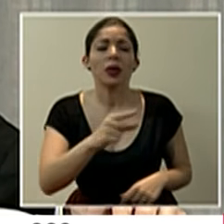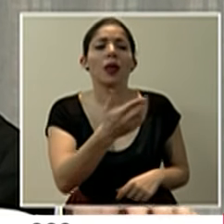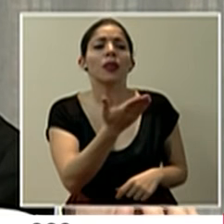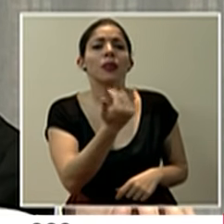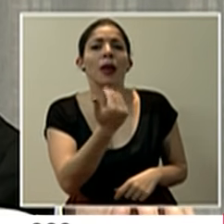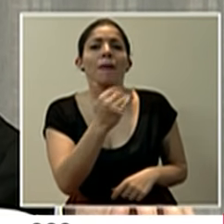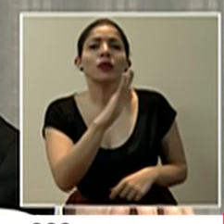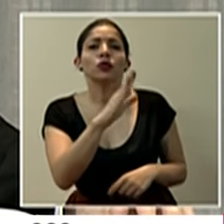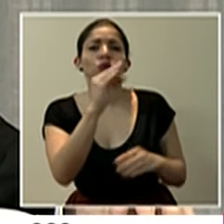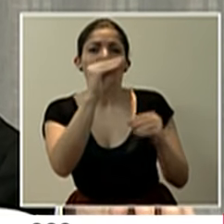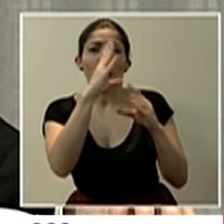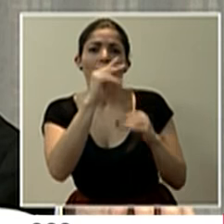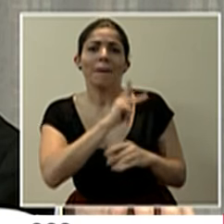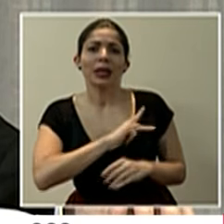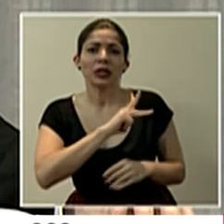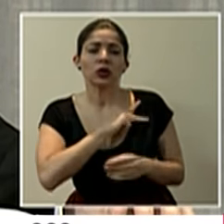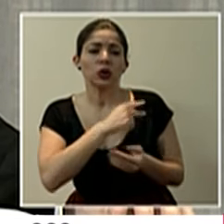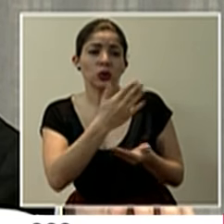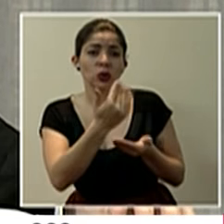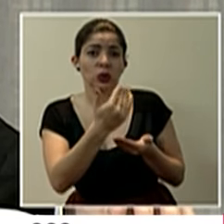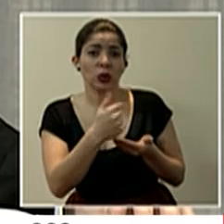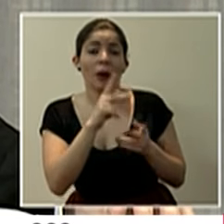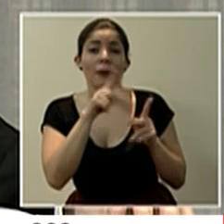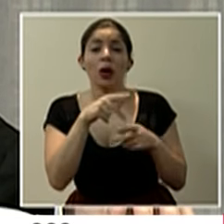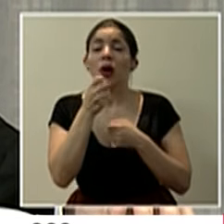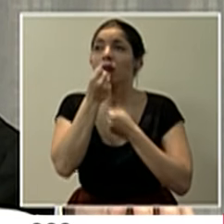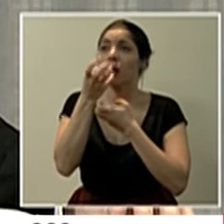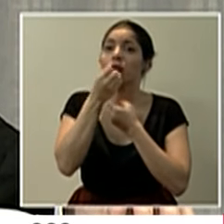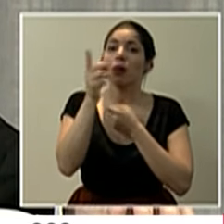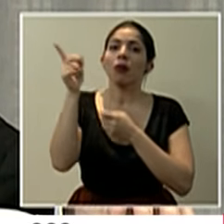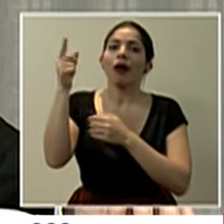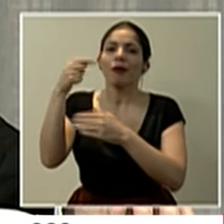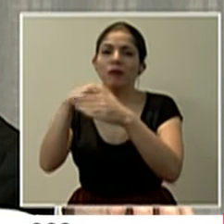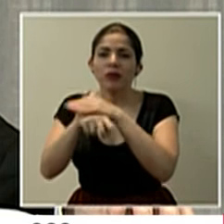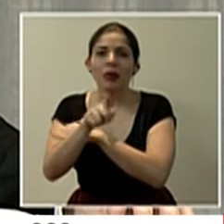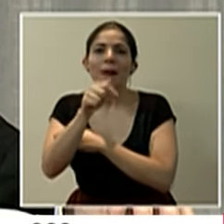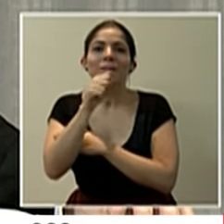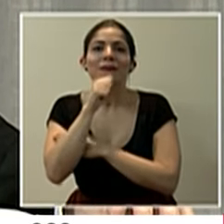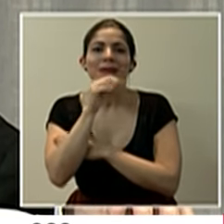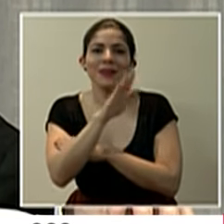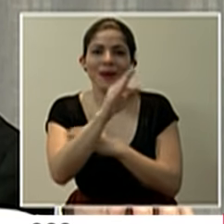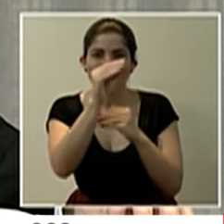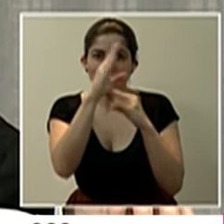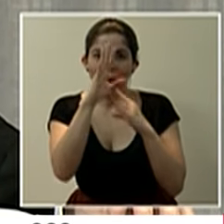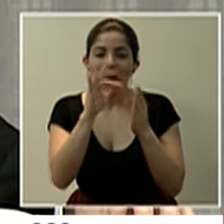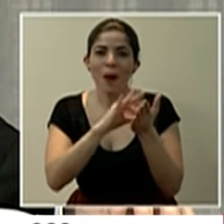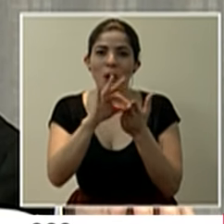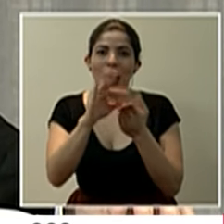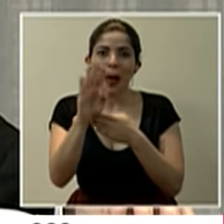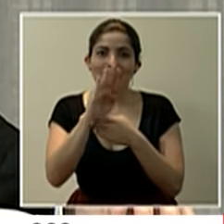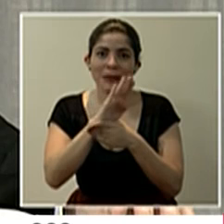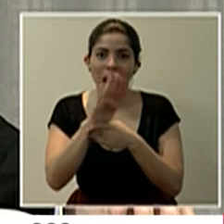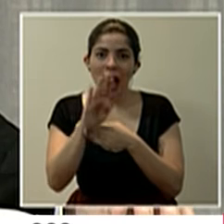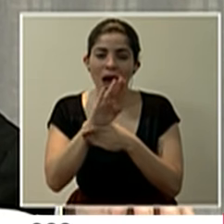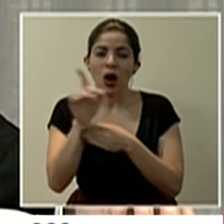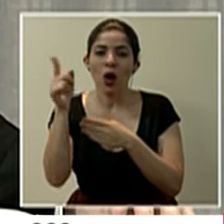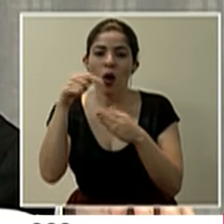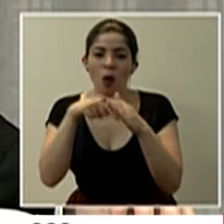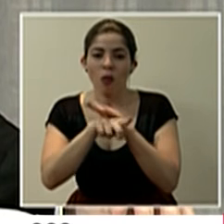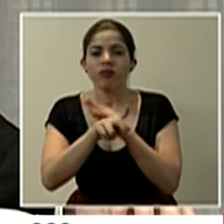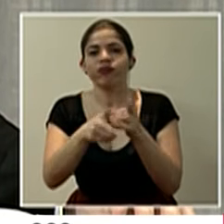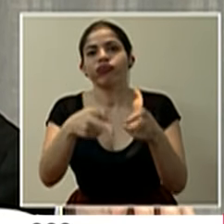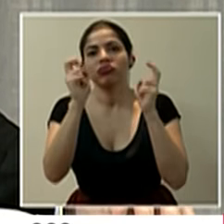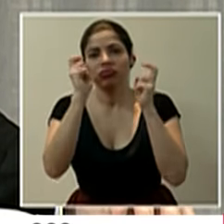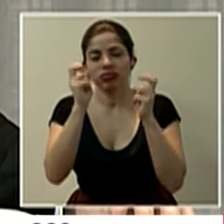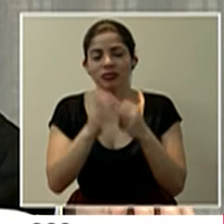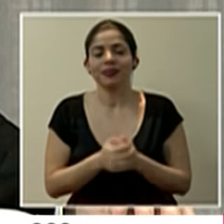una serie de datos personales, y con estos datos accesan a información privada de las cuentas bancarias y ocurre